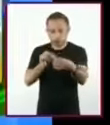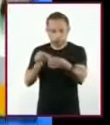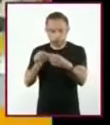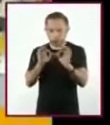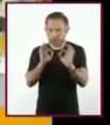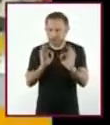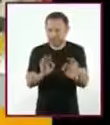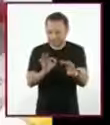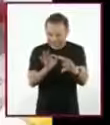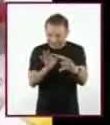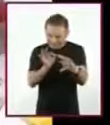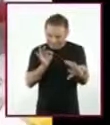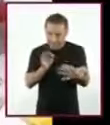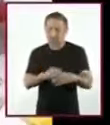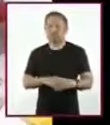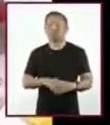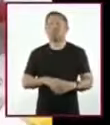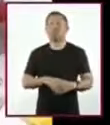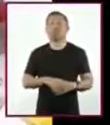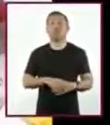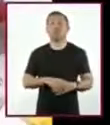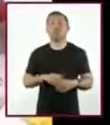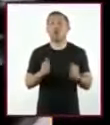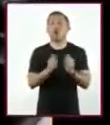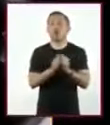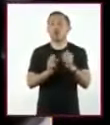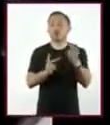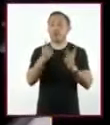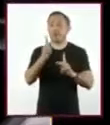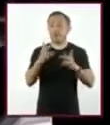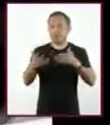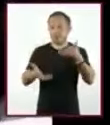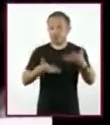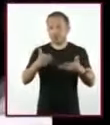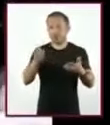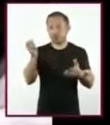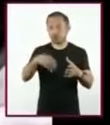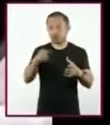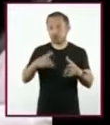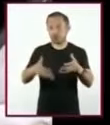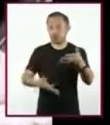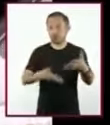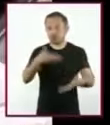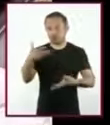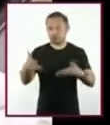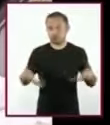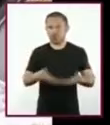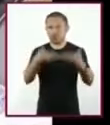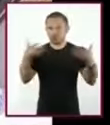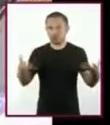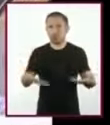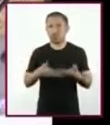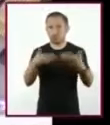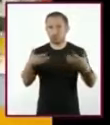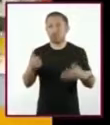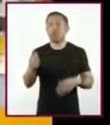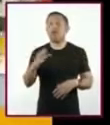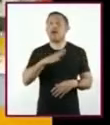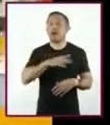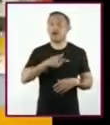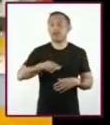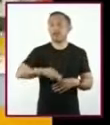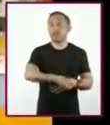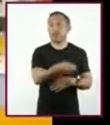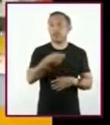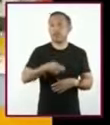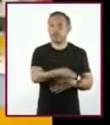y lo vamos a mezclar con todos estos vegetales. Ya tengo mis sartenes que están calentándose para